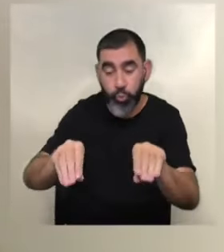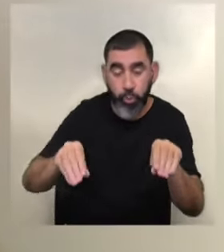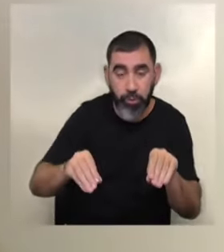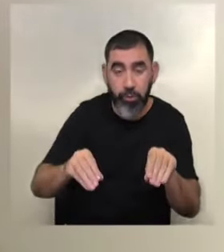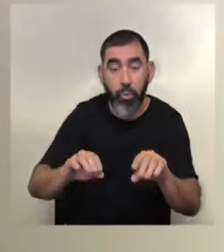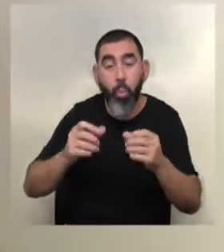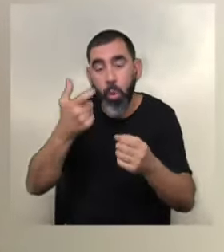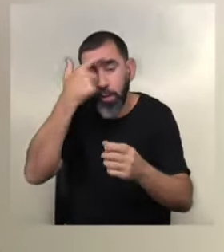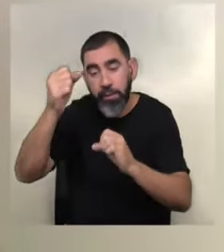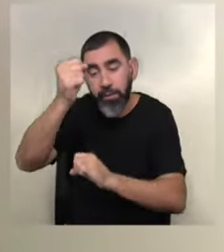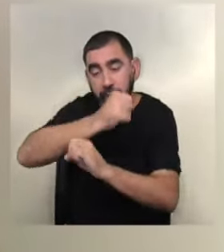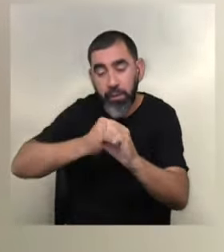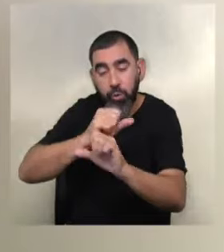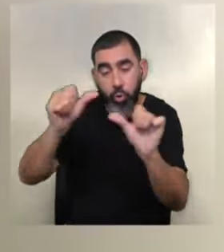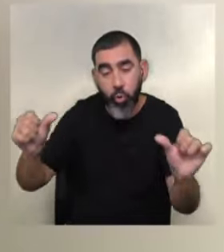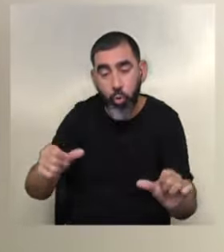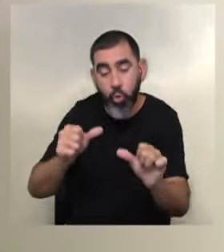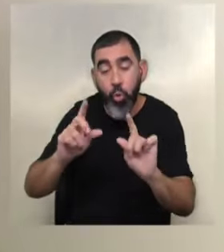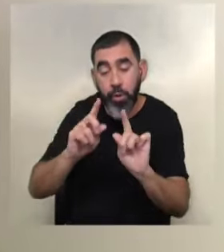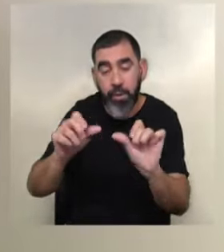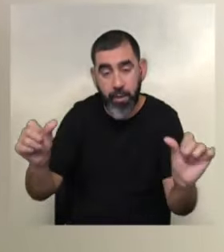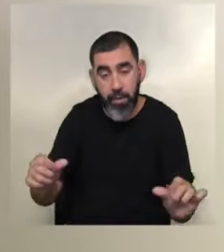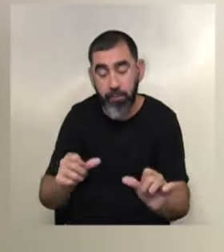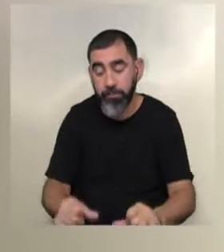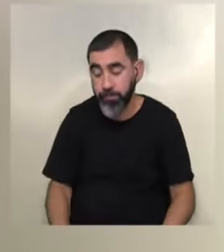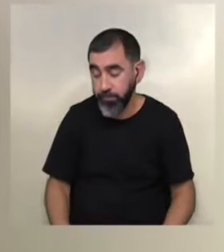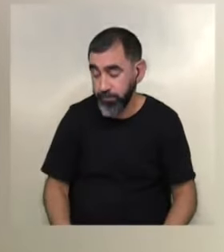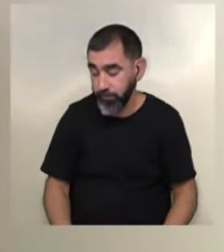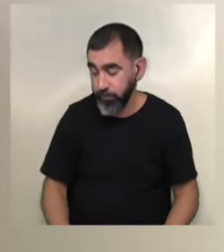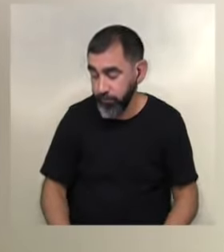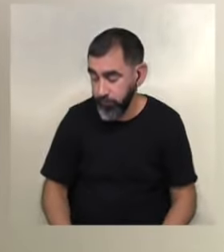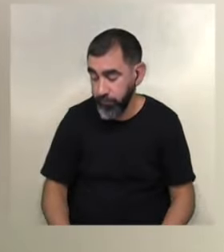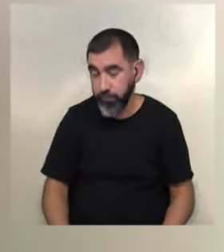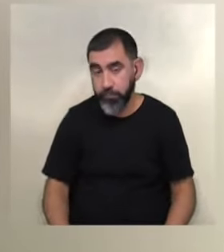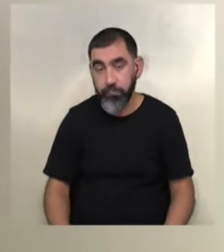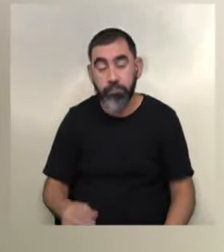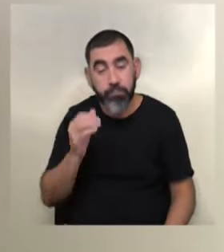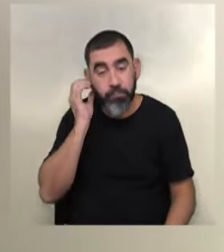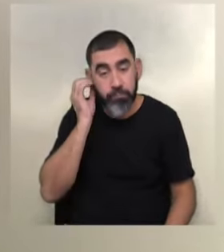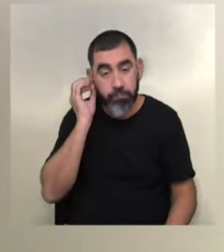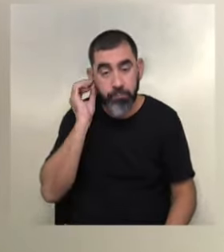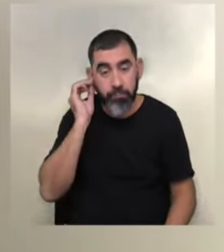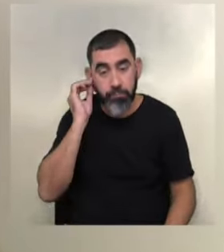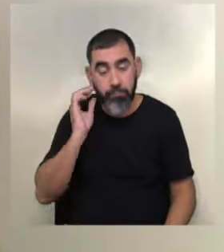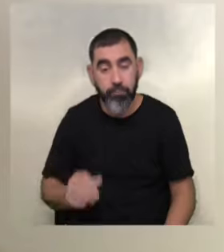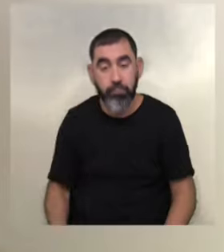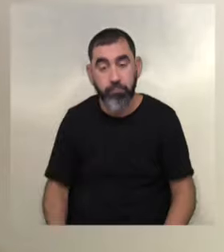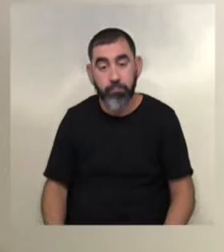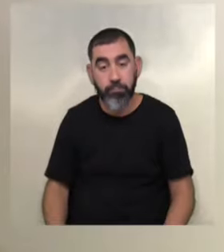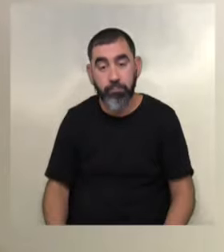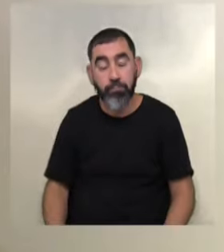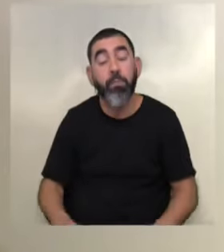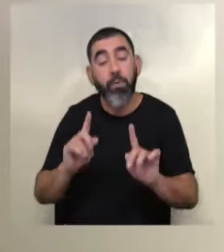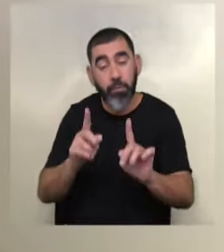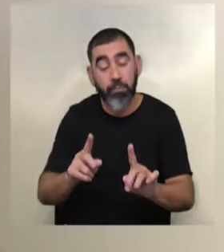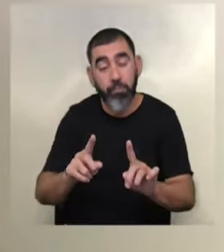qué tecnologías promover para el manejo de los campos naturales, como le llamamos en Uruguay, para